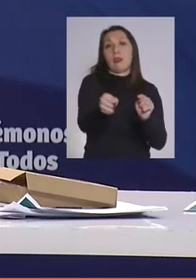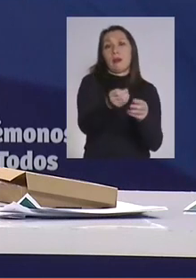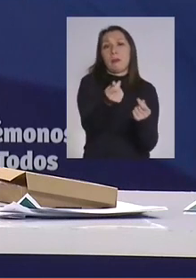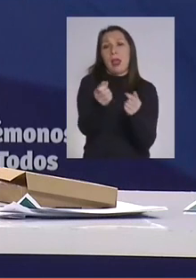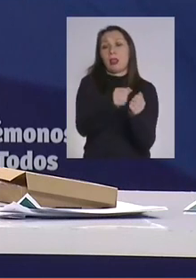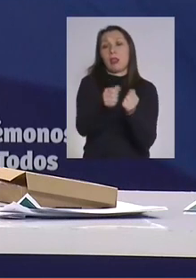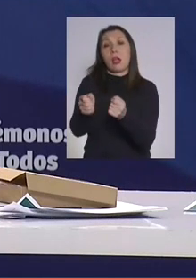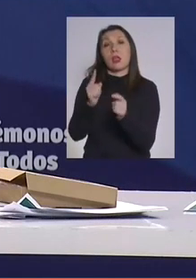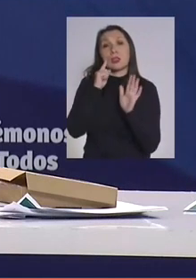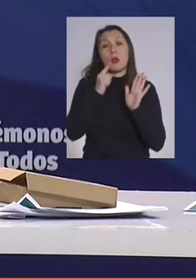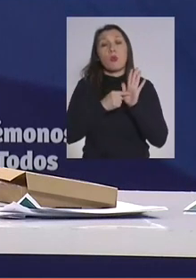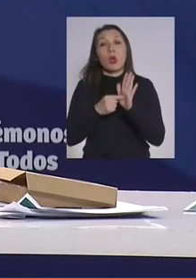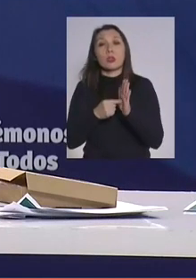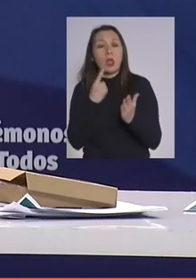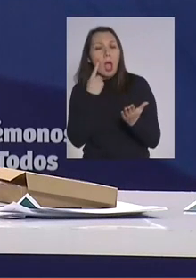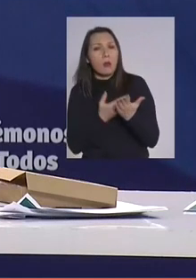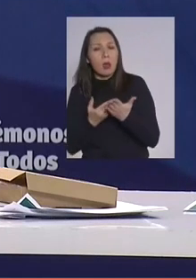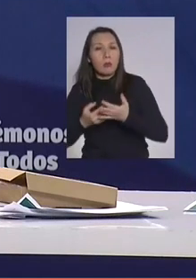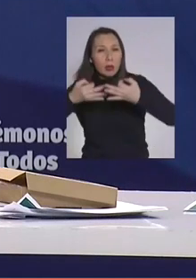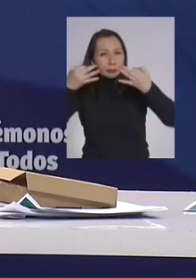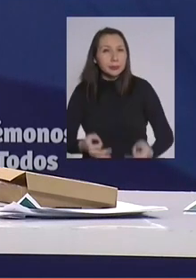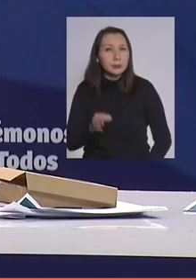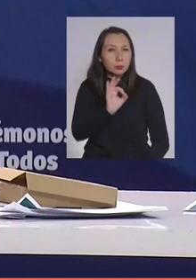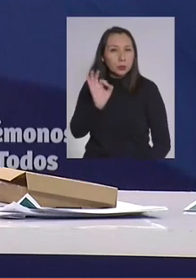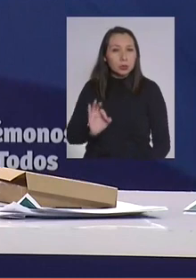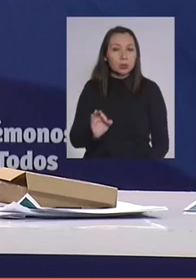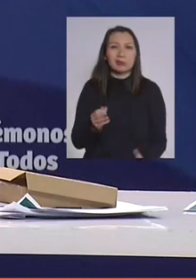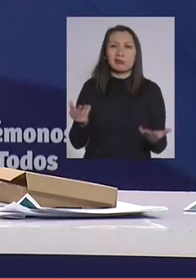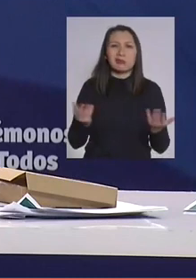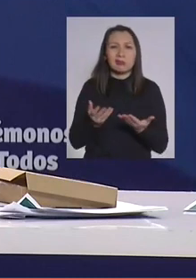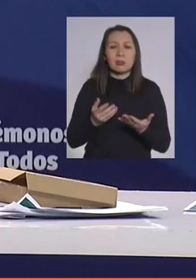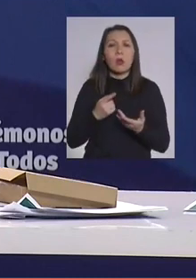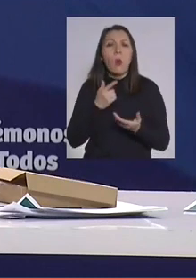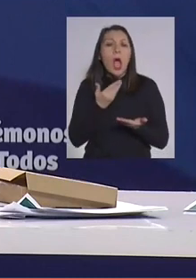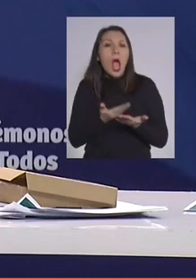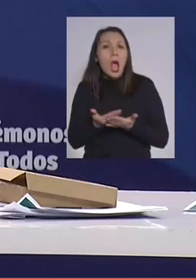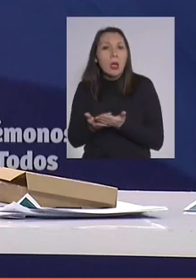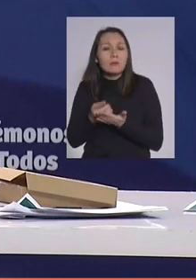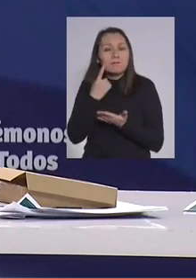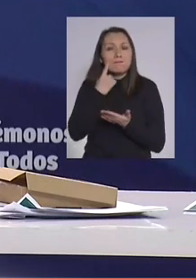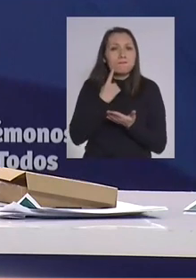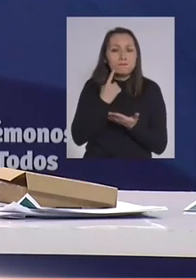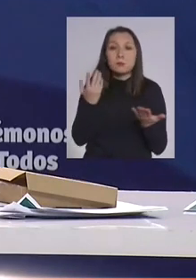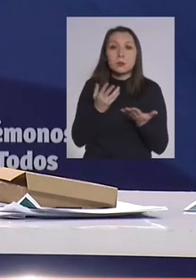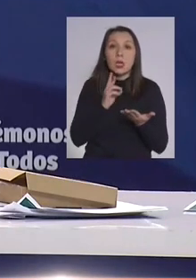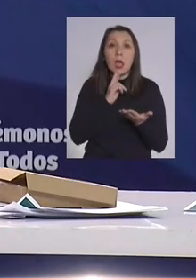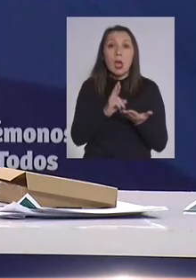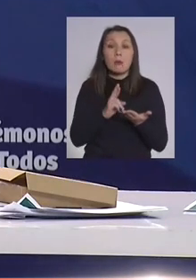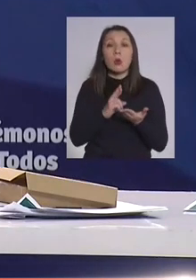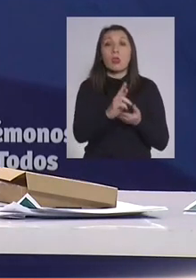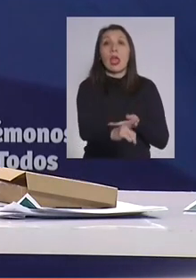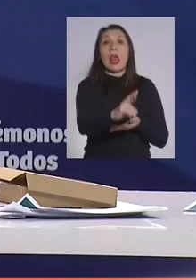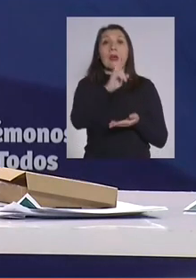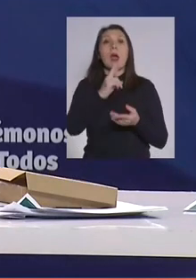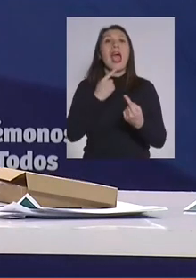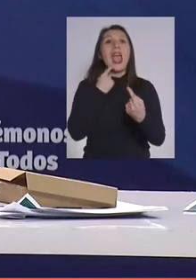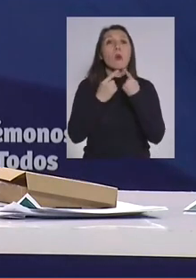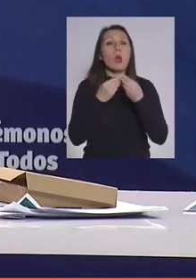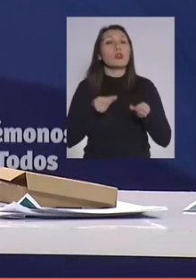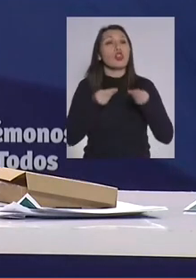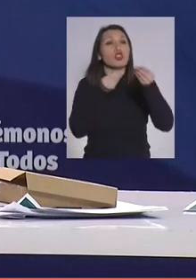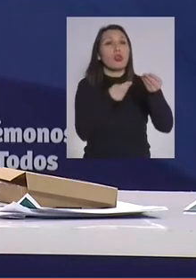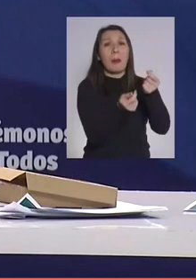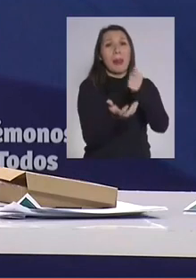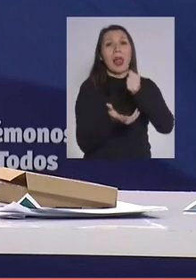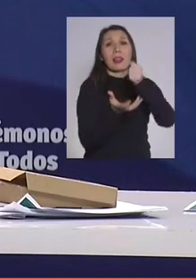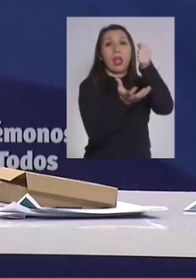por conveniencia no es una muestra probabilística que significa por conveniencia el que quiere la encuesta y